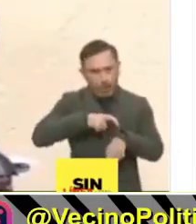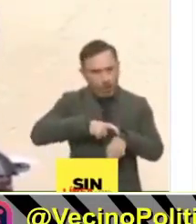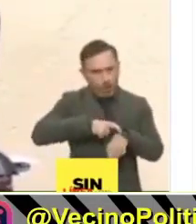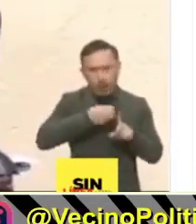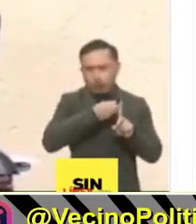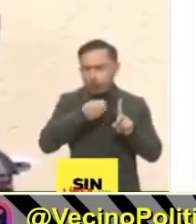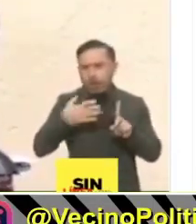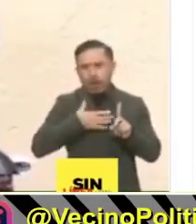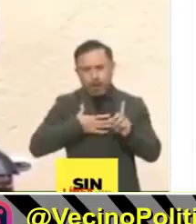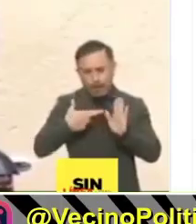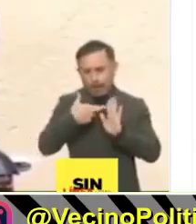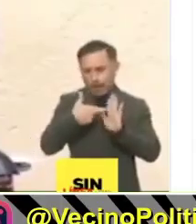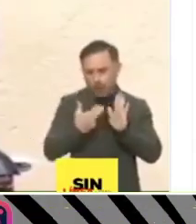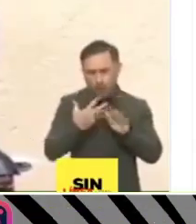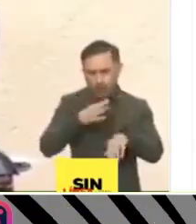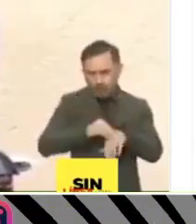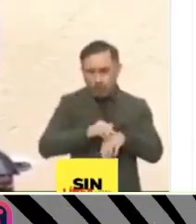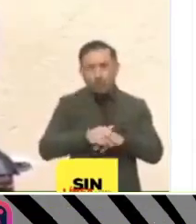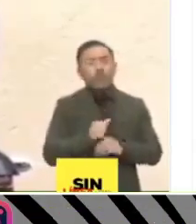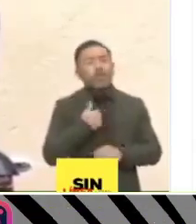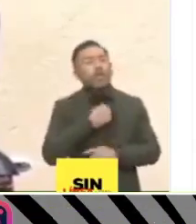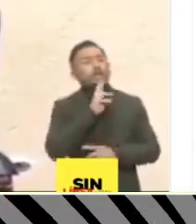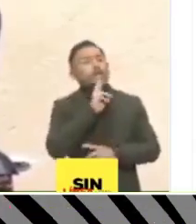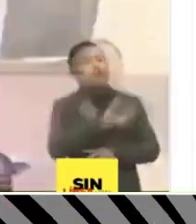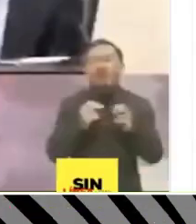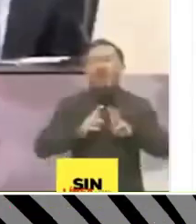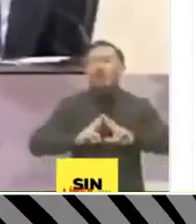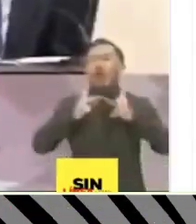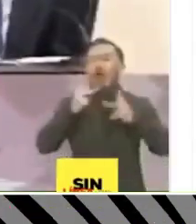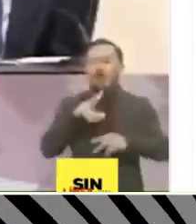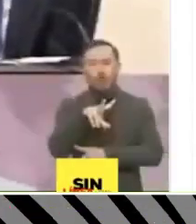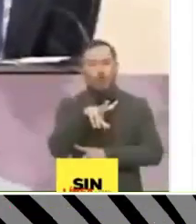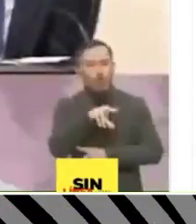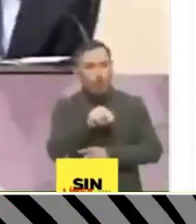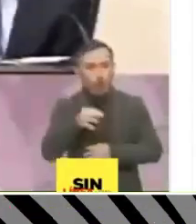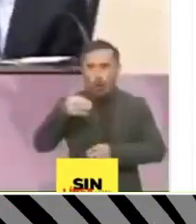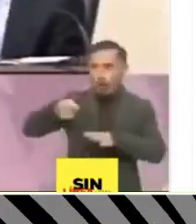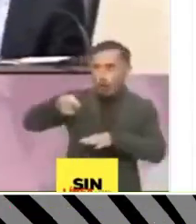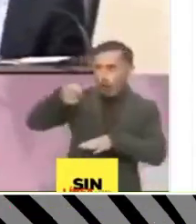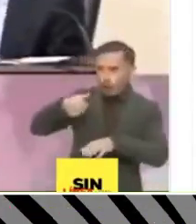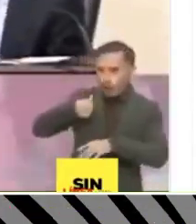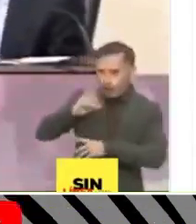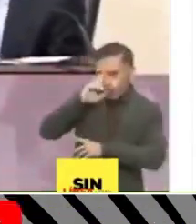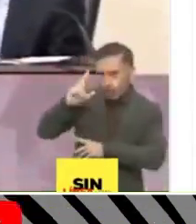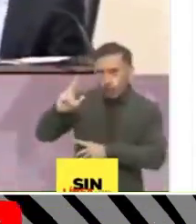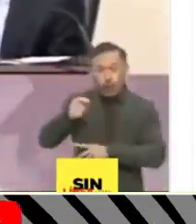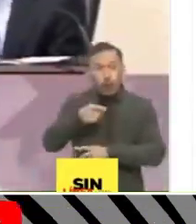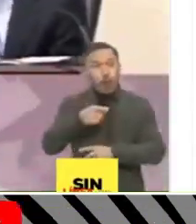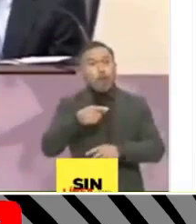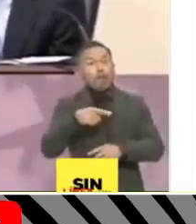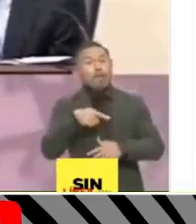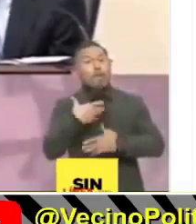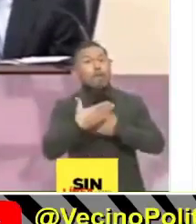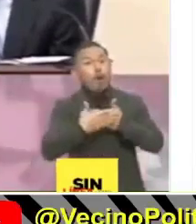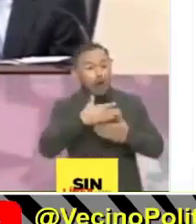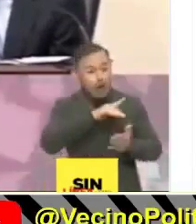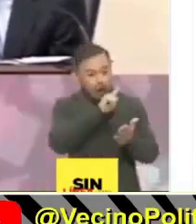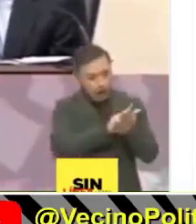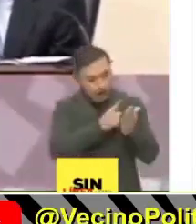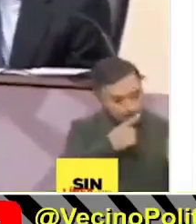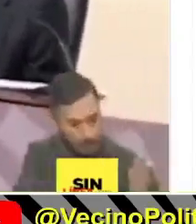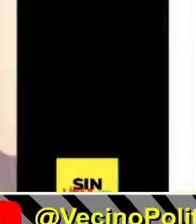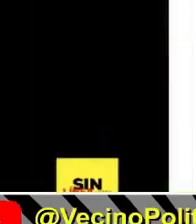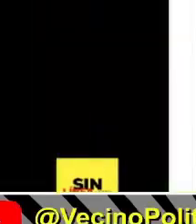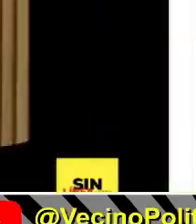facultades reglamentarias. Diputado, la respuesta es no. Y si la revocación de mandato no se puede hacer como lo mandata la ley, no